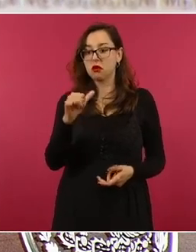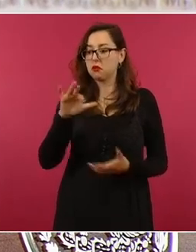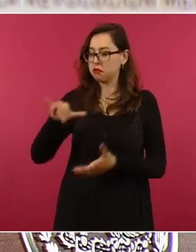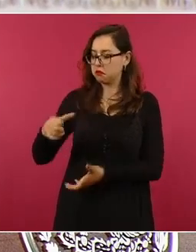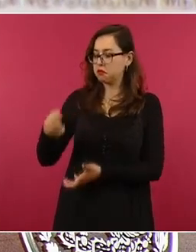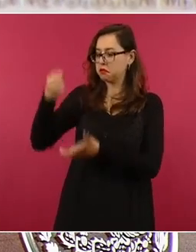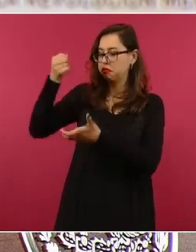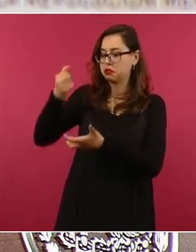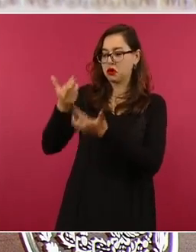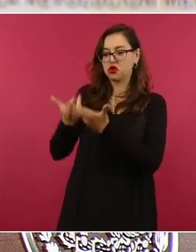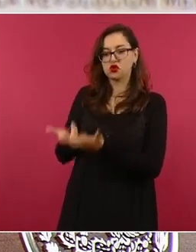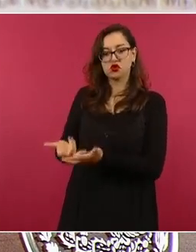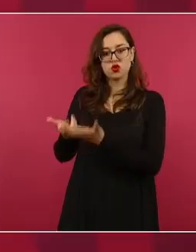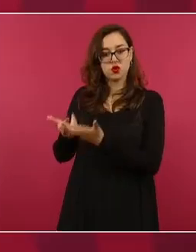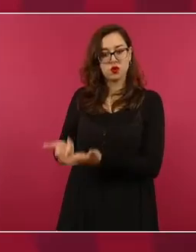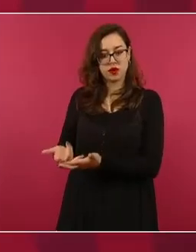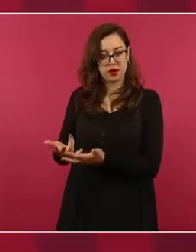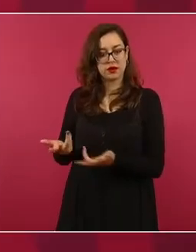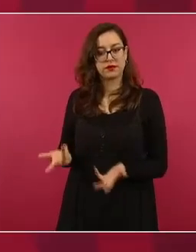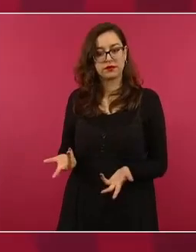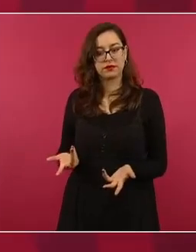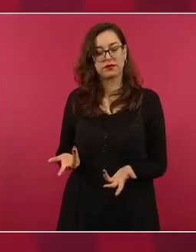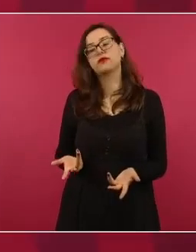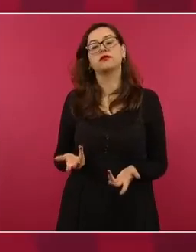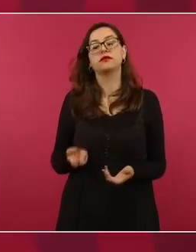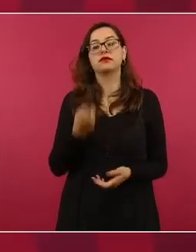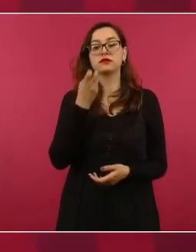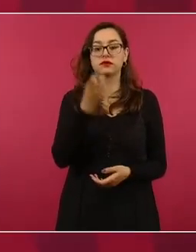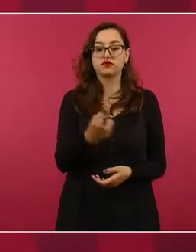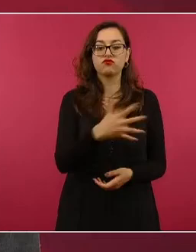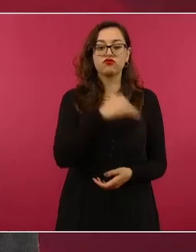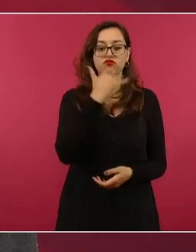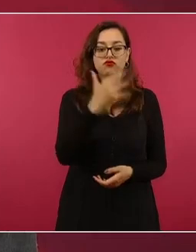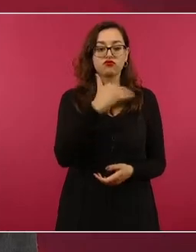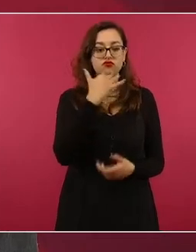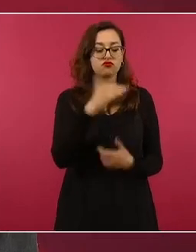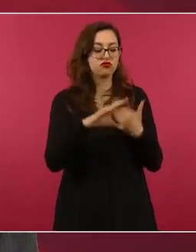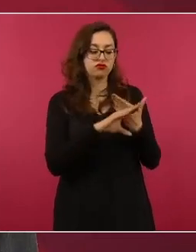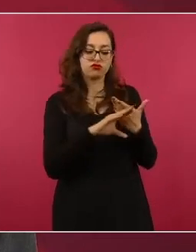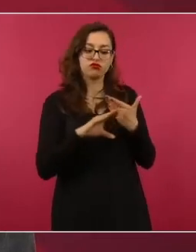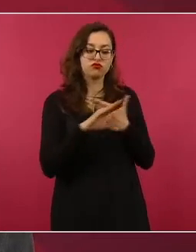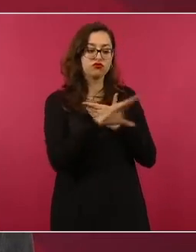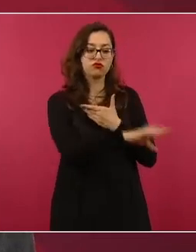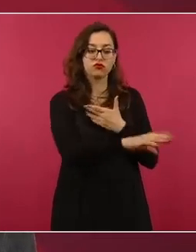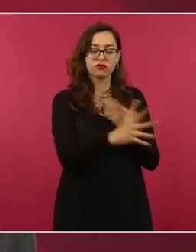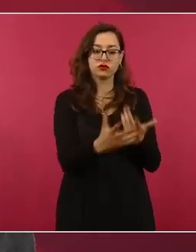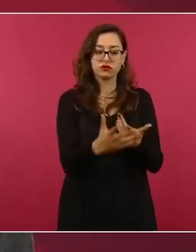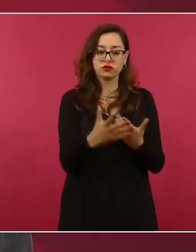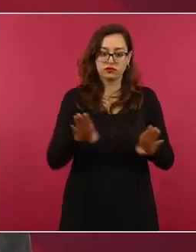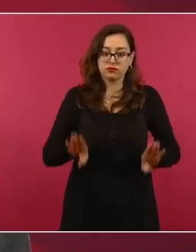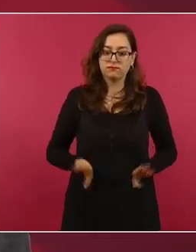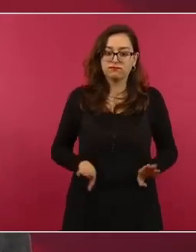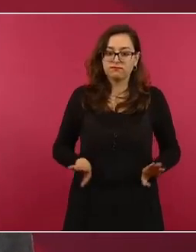sino porque es una fuente para el financiamiento